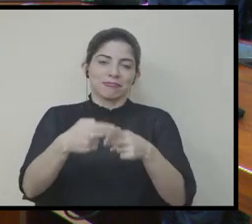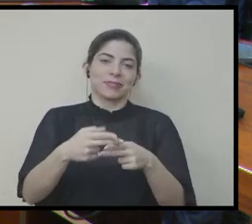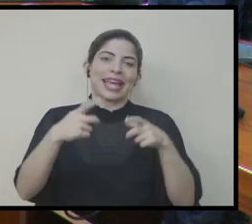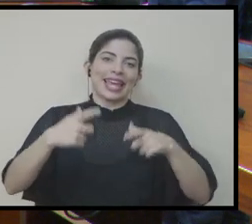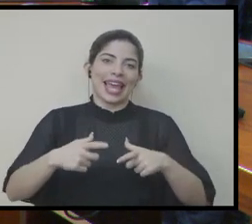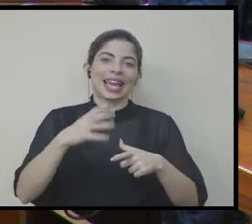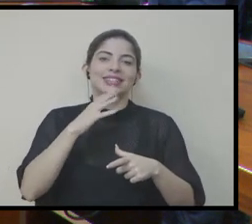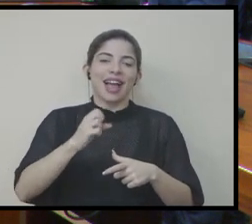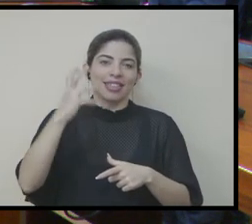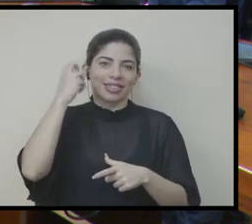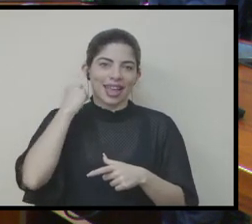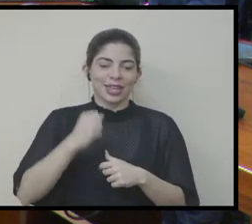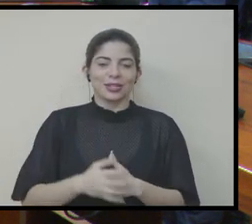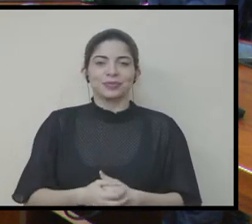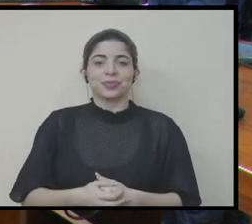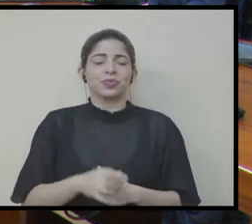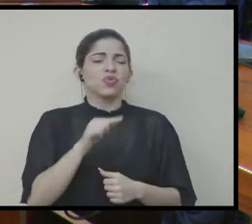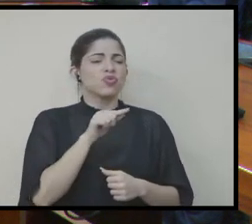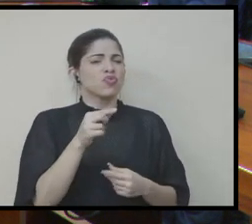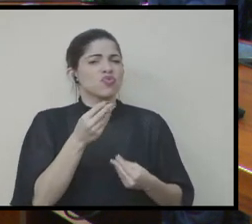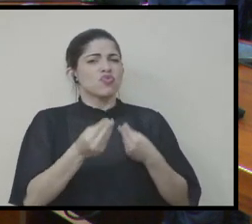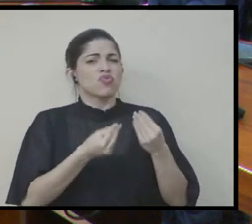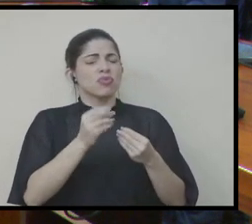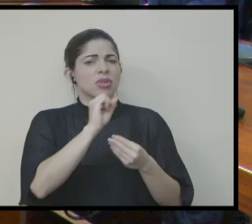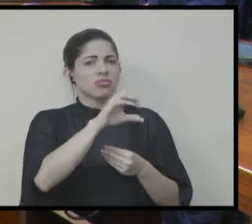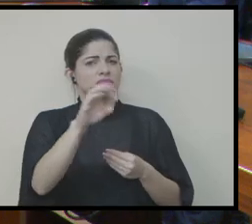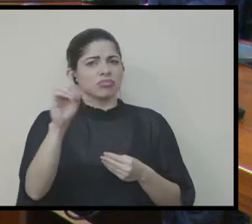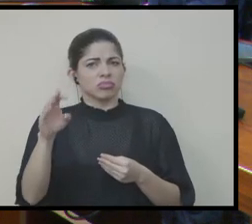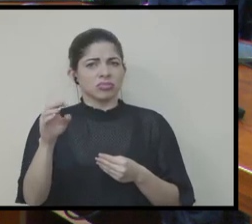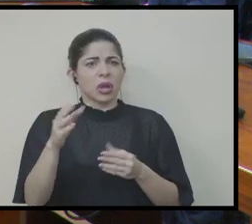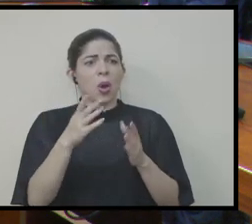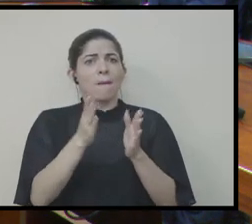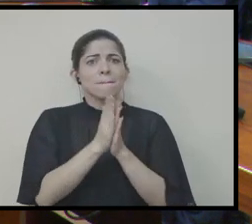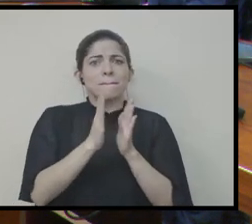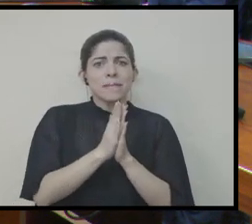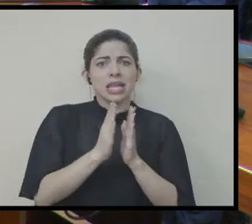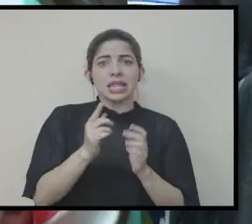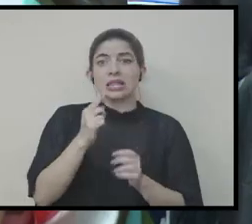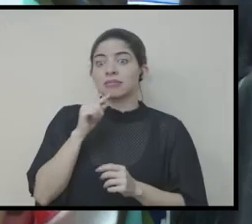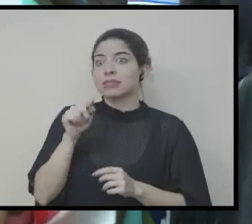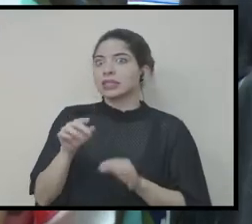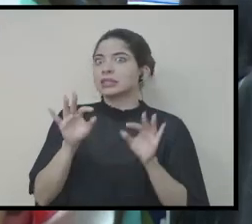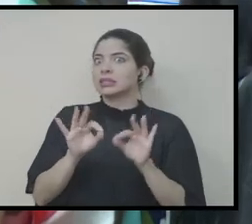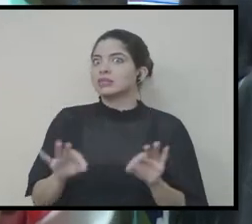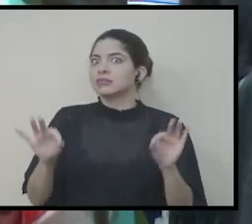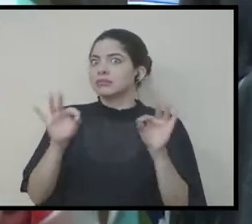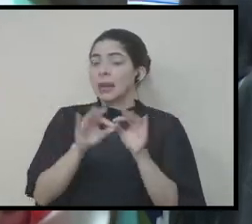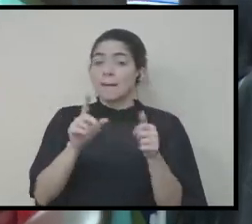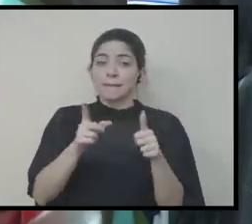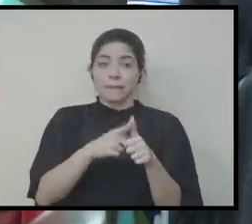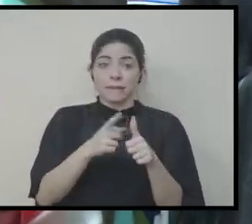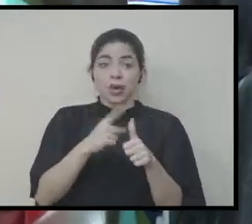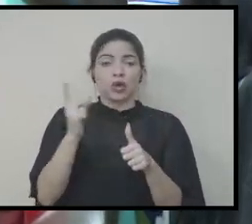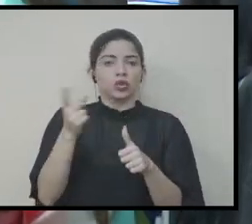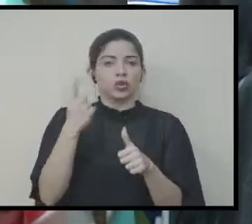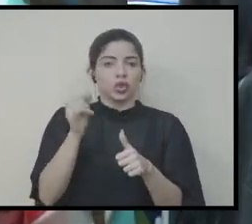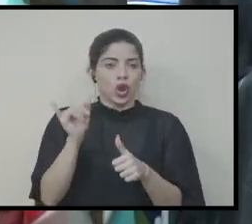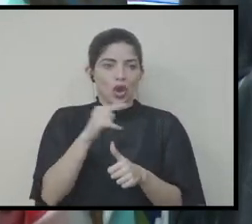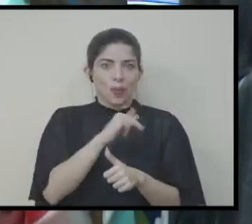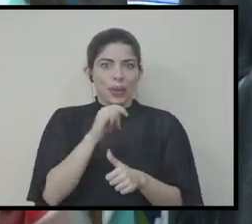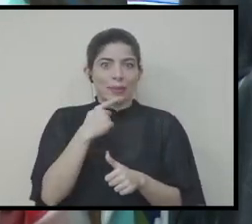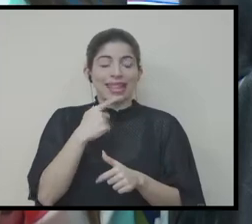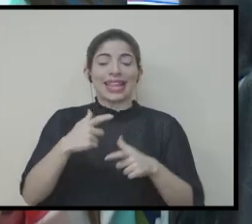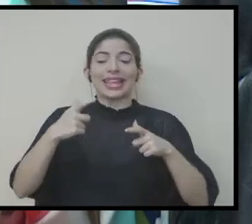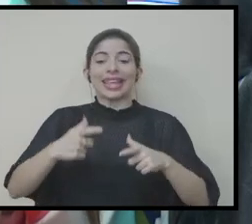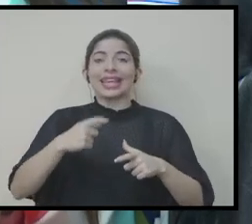queque de antaño. ¿Y cómo hacen para la distribución y para los pedidos? Eso es algo importantísimo. Primero, solo hacemos, como dice Jime,